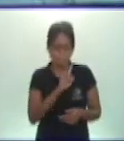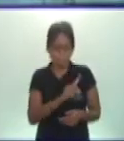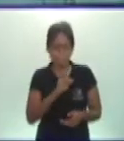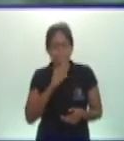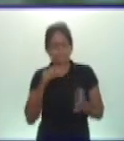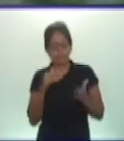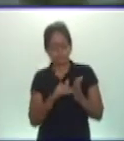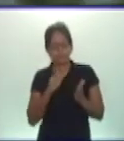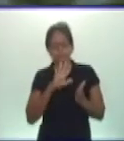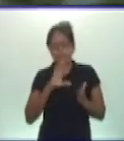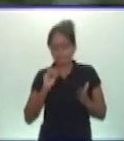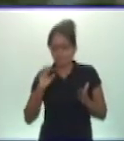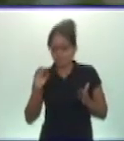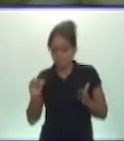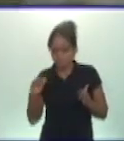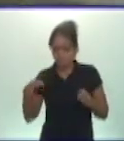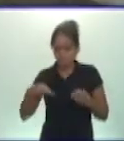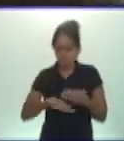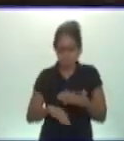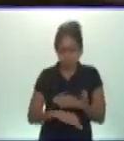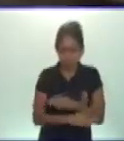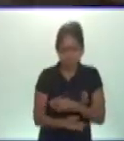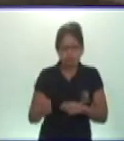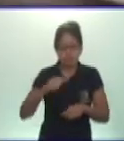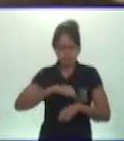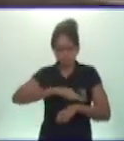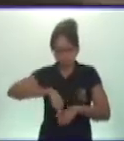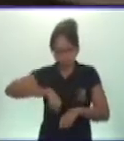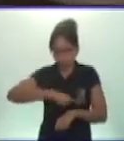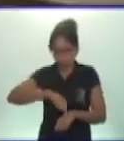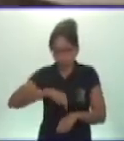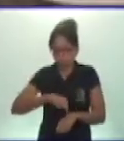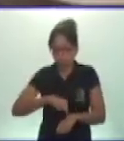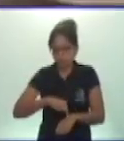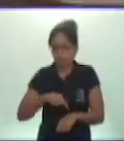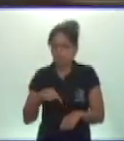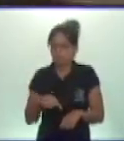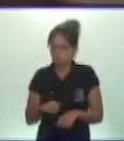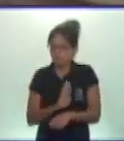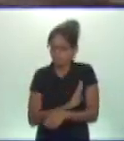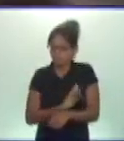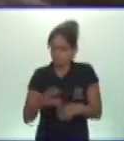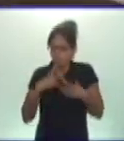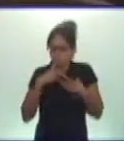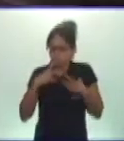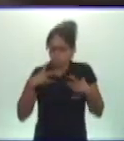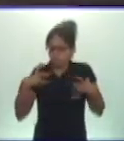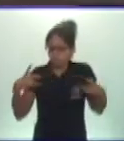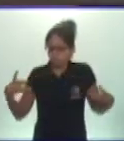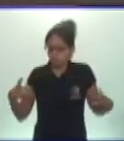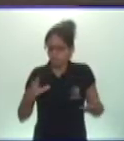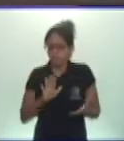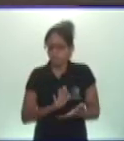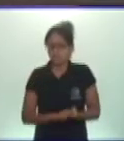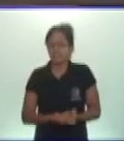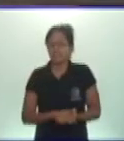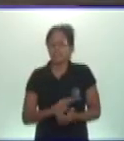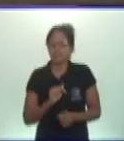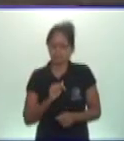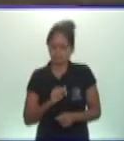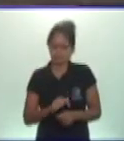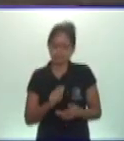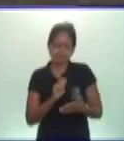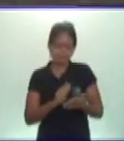cada vía. Fue catalogado por el escritor Jacques Vaudet como una de las grandes obras de la humanidad en su libro Los grandes trabajos del hombre, escrita